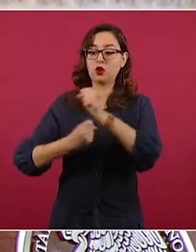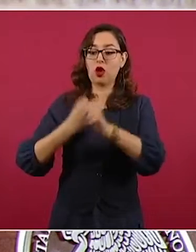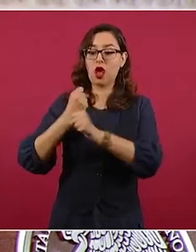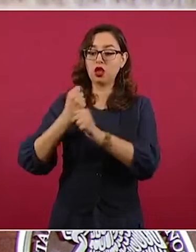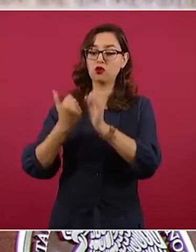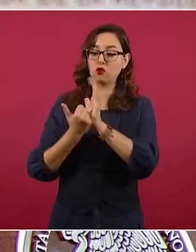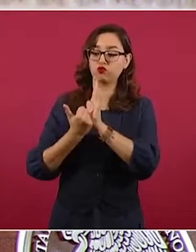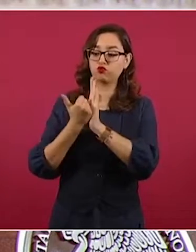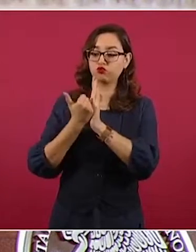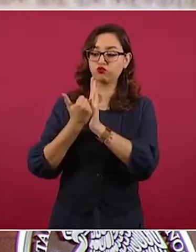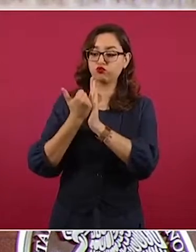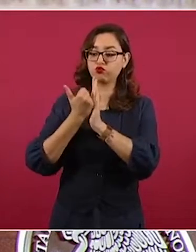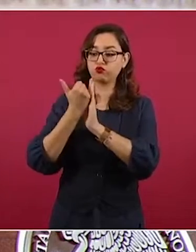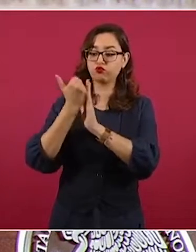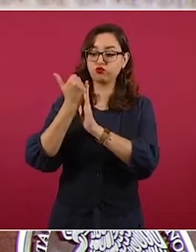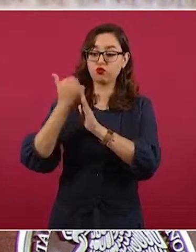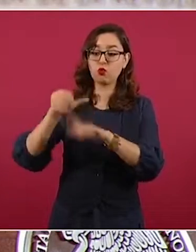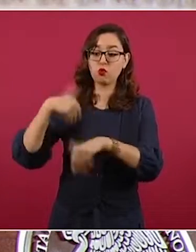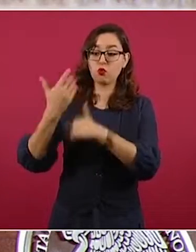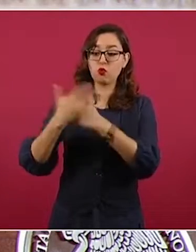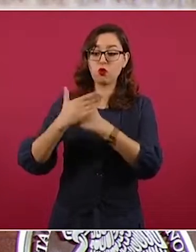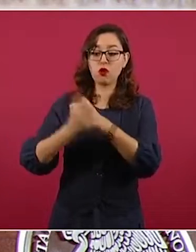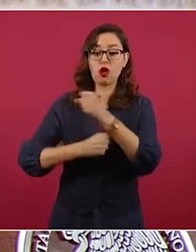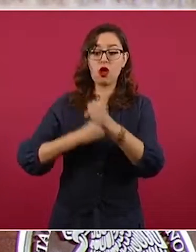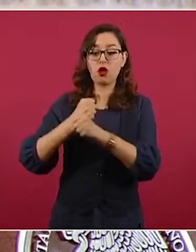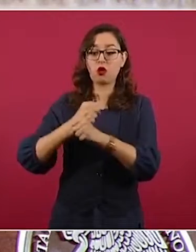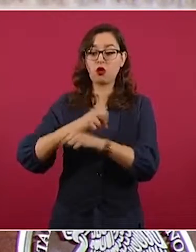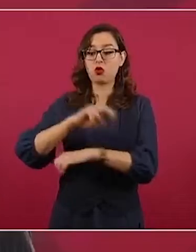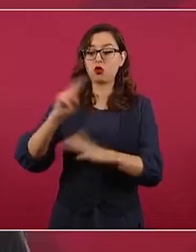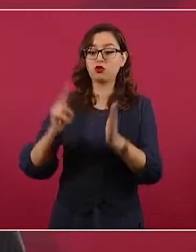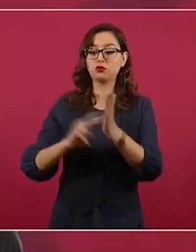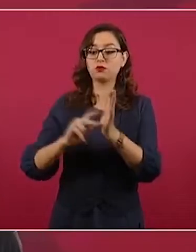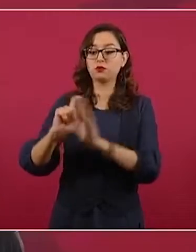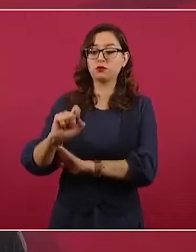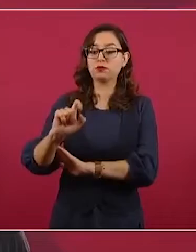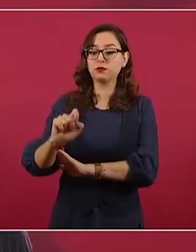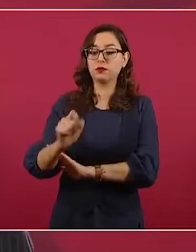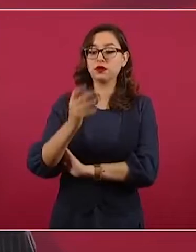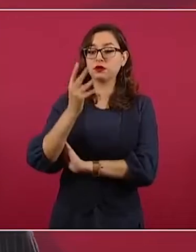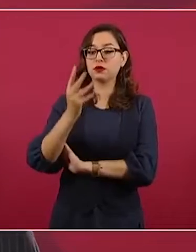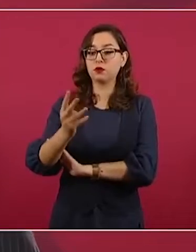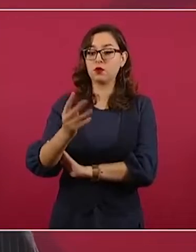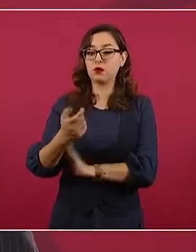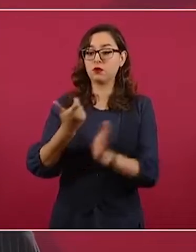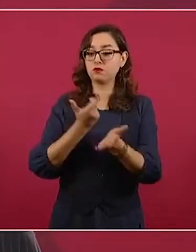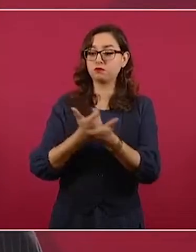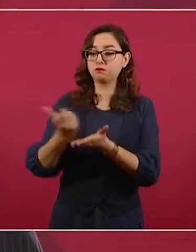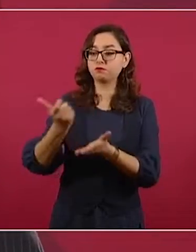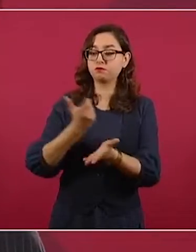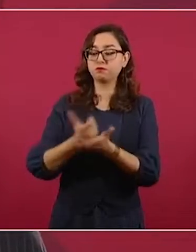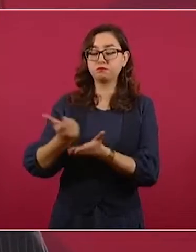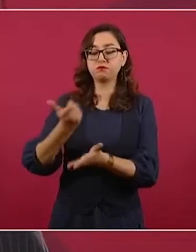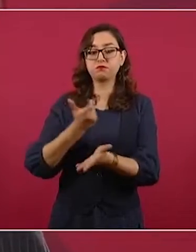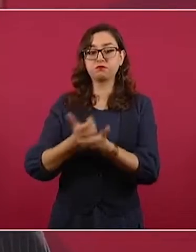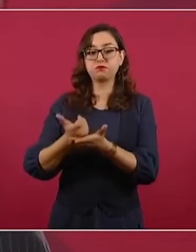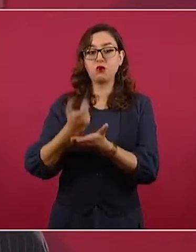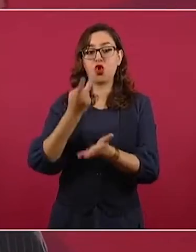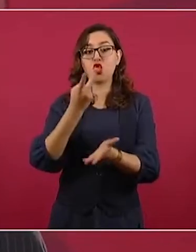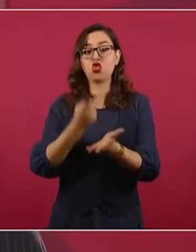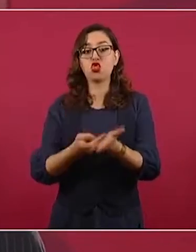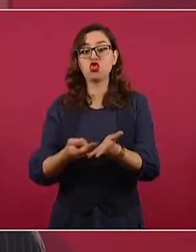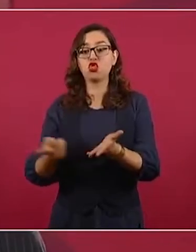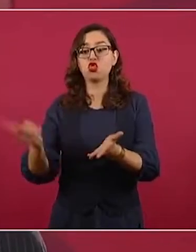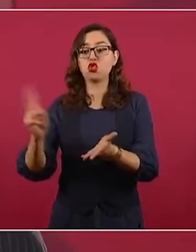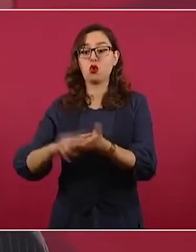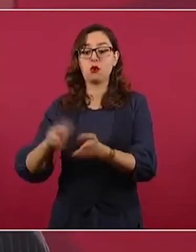pensiones hasta llegar en el 24 al doble de